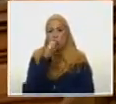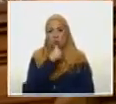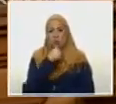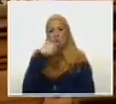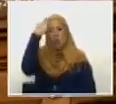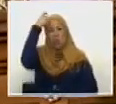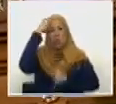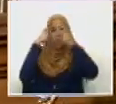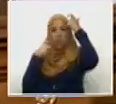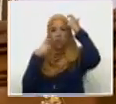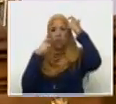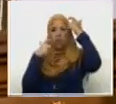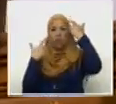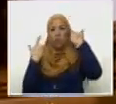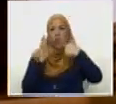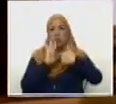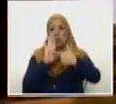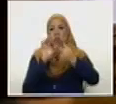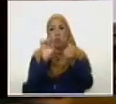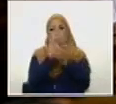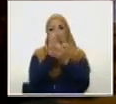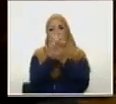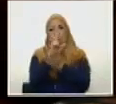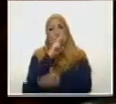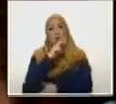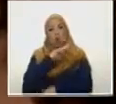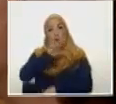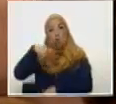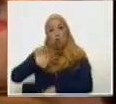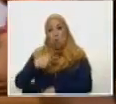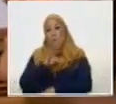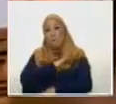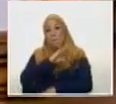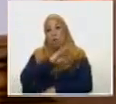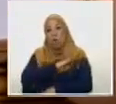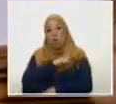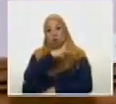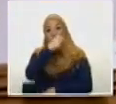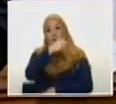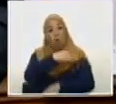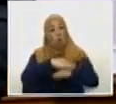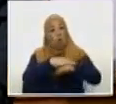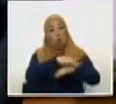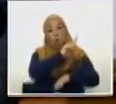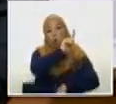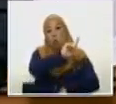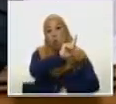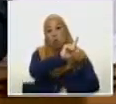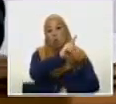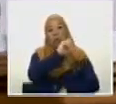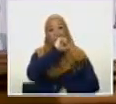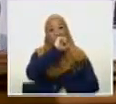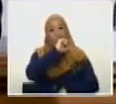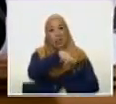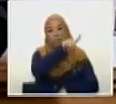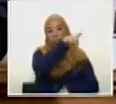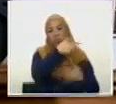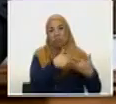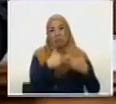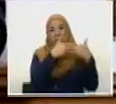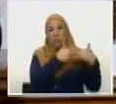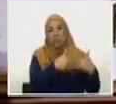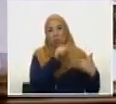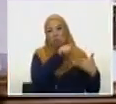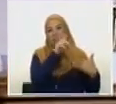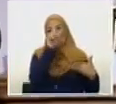comandante Chávez haya repatriado el oro venezolano. No lo perdonan. Eso no hay que perderlo de vista.